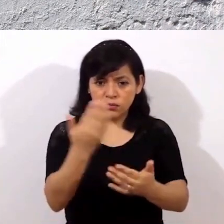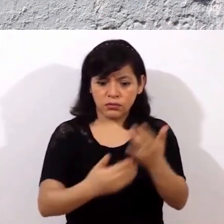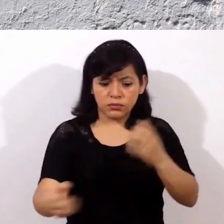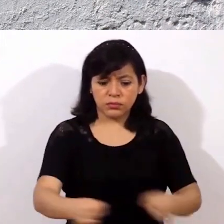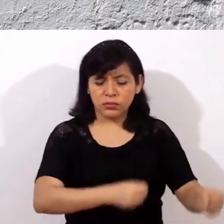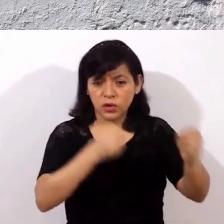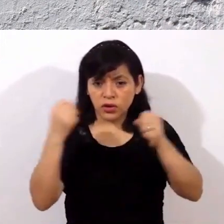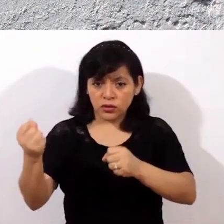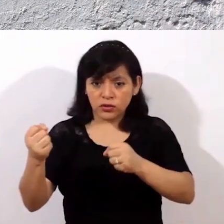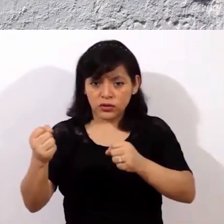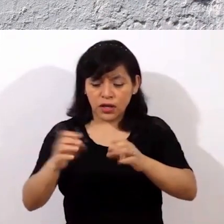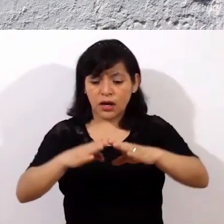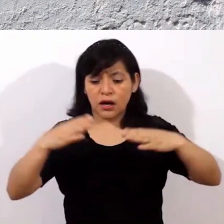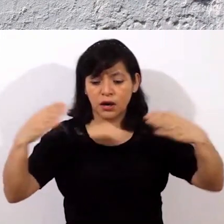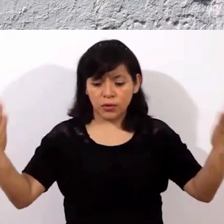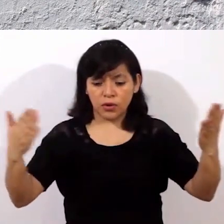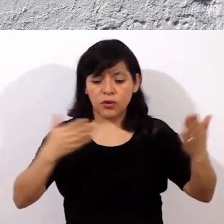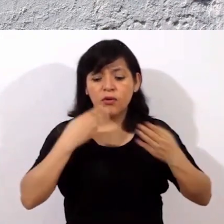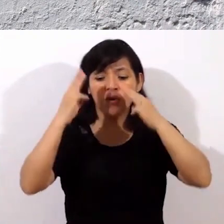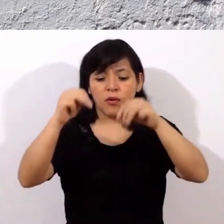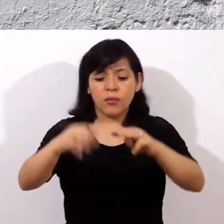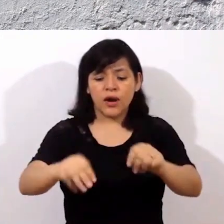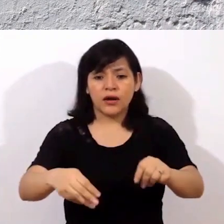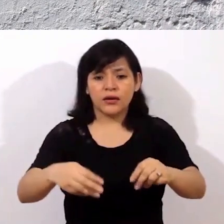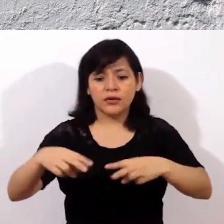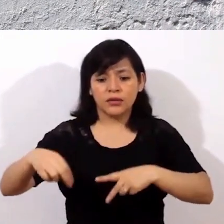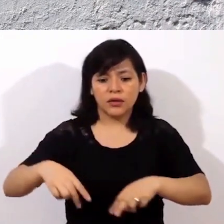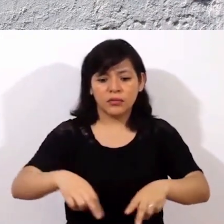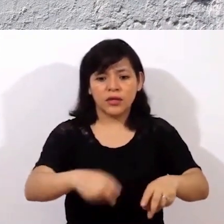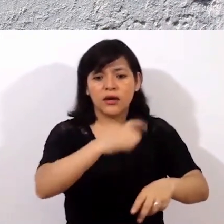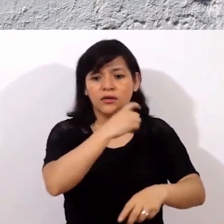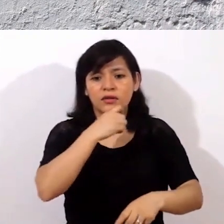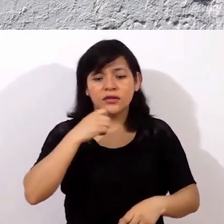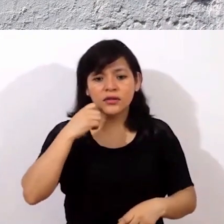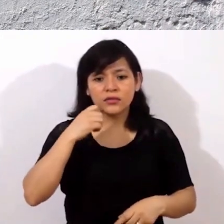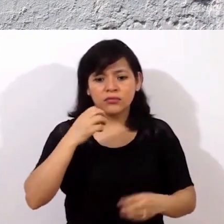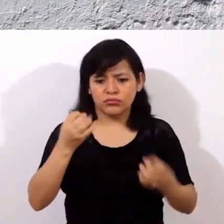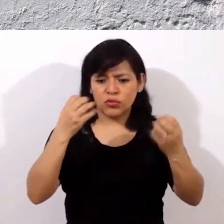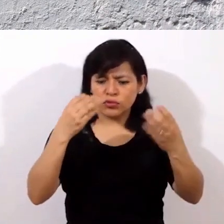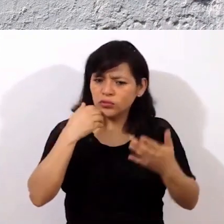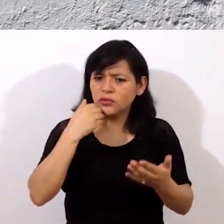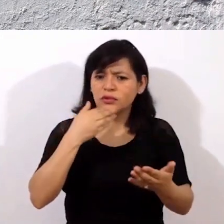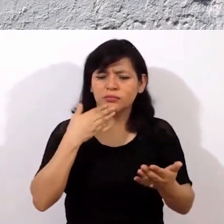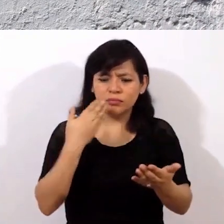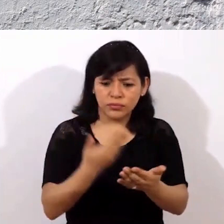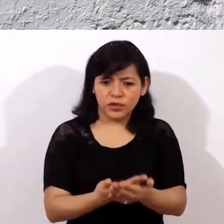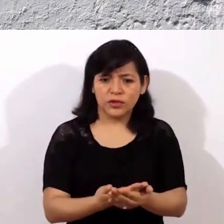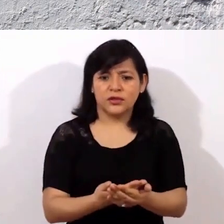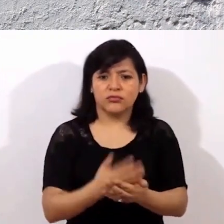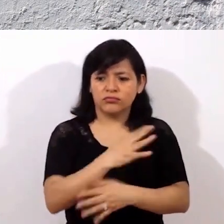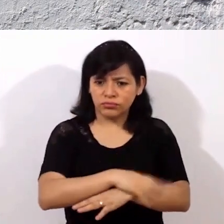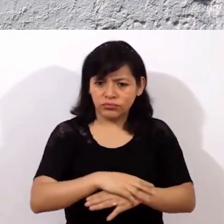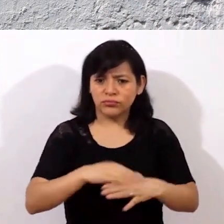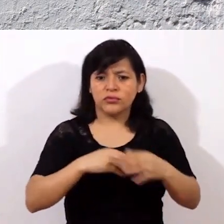desierto, se abrió el mar, vino pan del cielo, tantas bondades. Toda esa